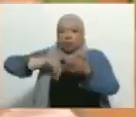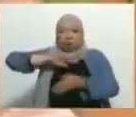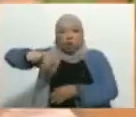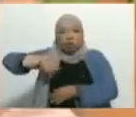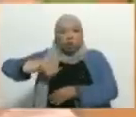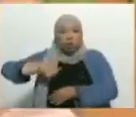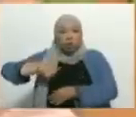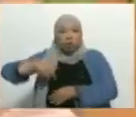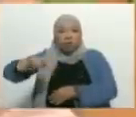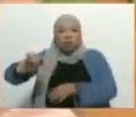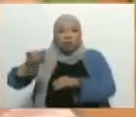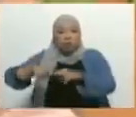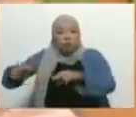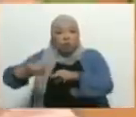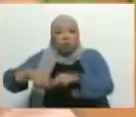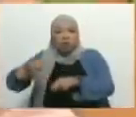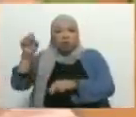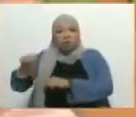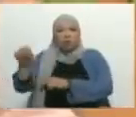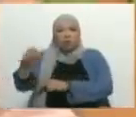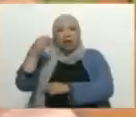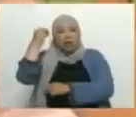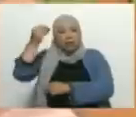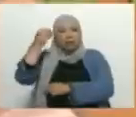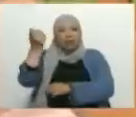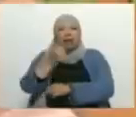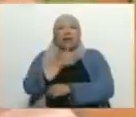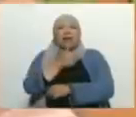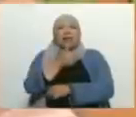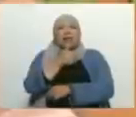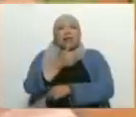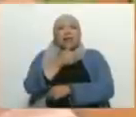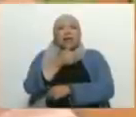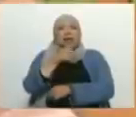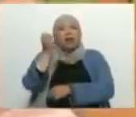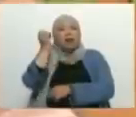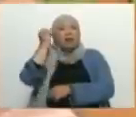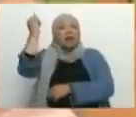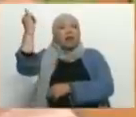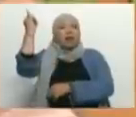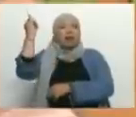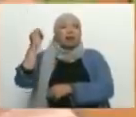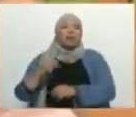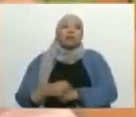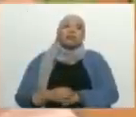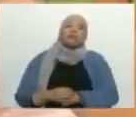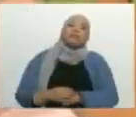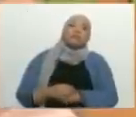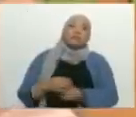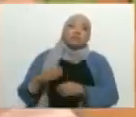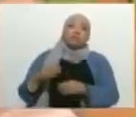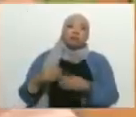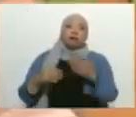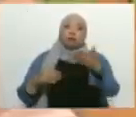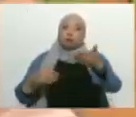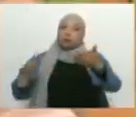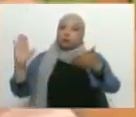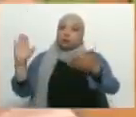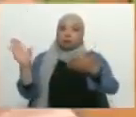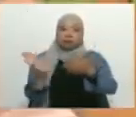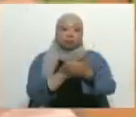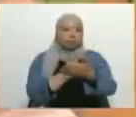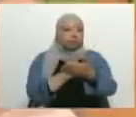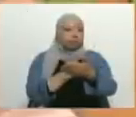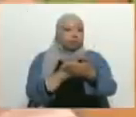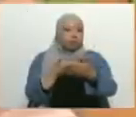y ellos pintaron. ¿A quién se le ocurrió eso? Me quitan eso de ahí, quitan eso de ahí. Y cuando vayan